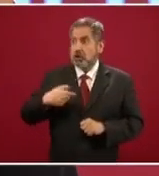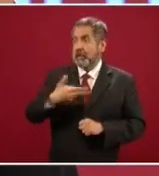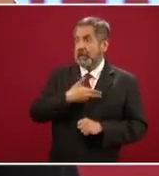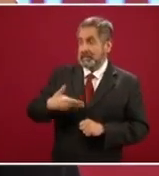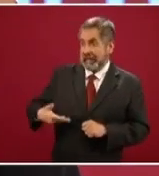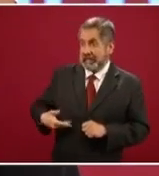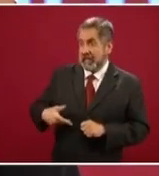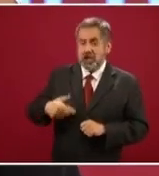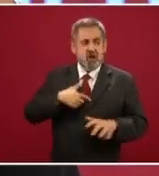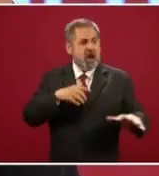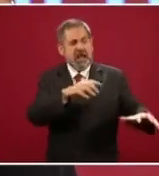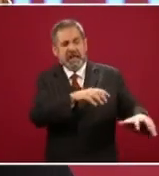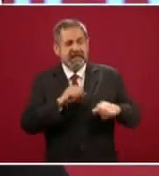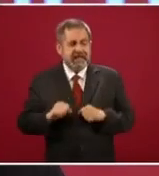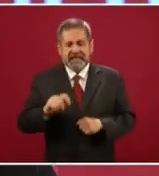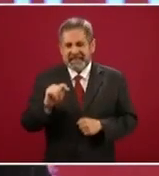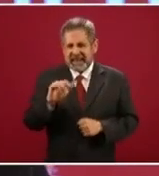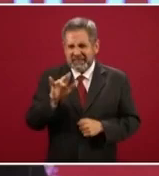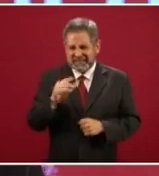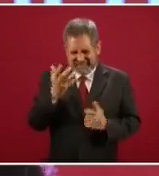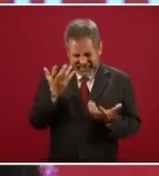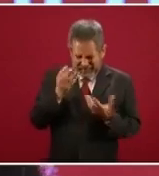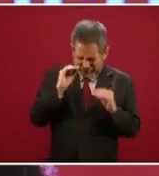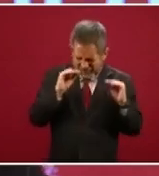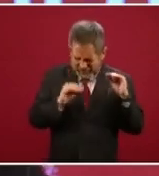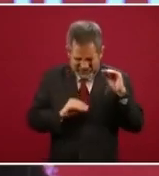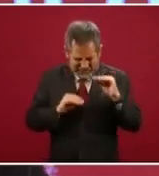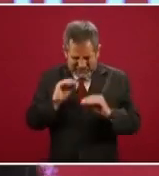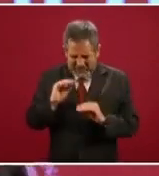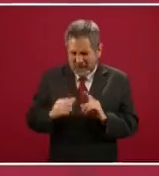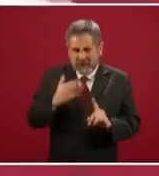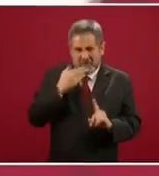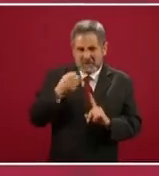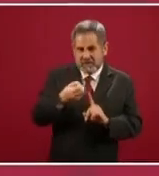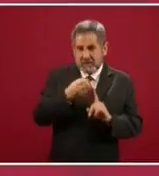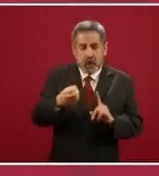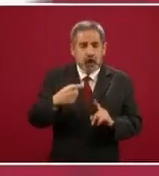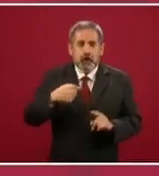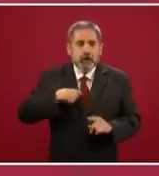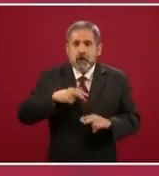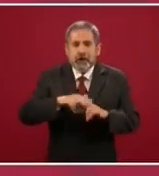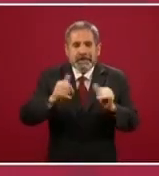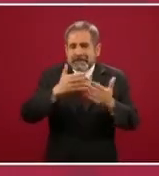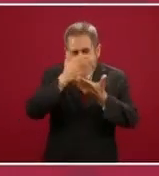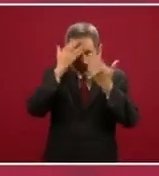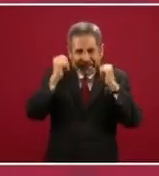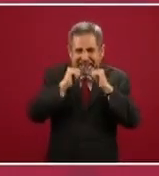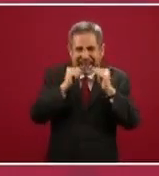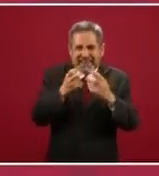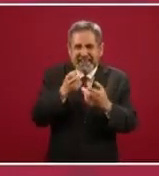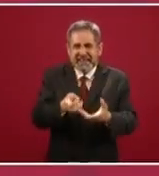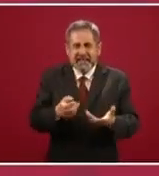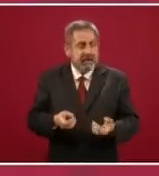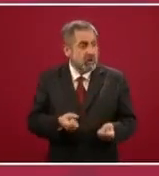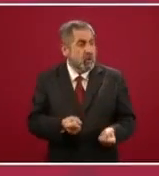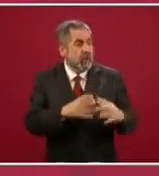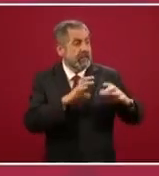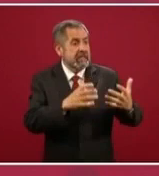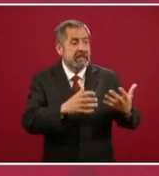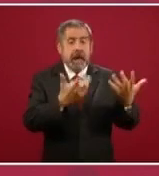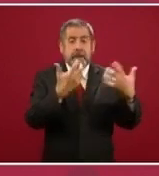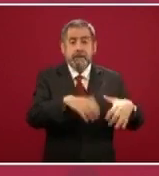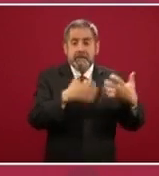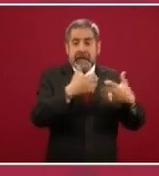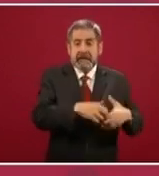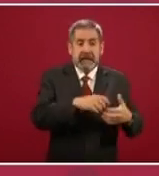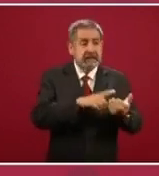presidencia. Bien hecho, porque yo ni sabía de cuántas empresas tenía Televisa